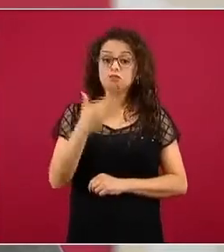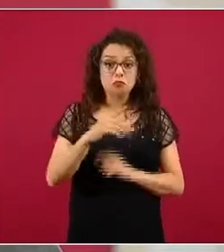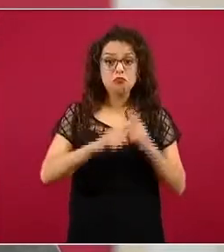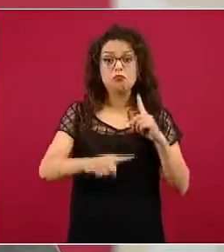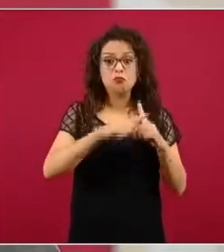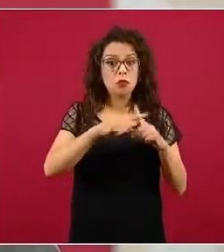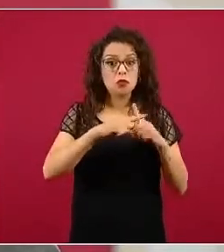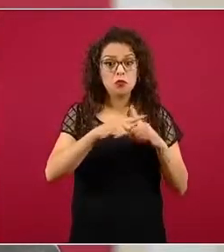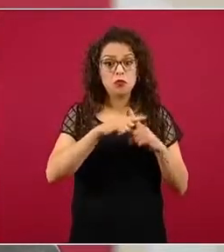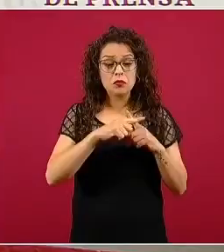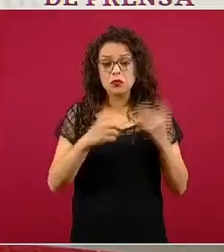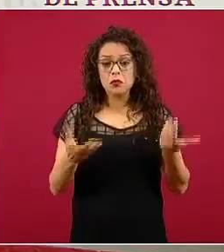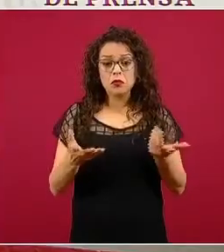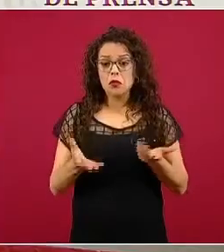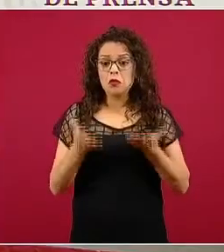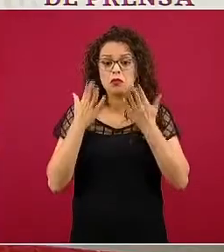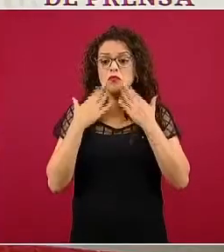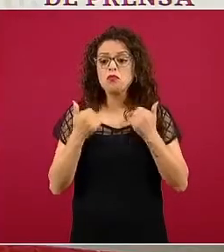hemos tenido